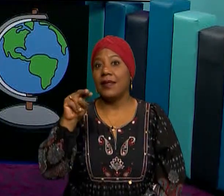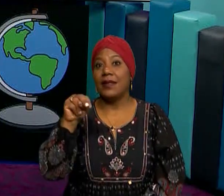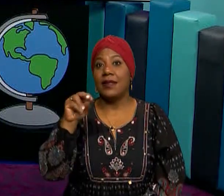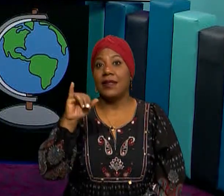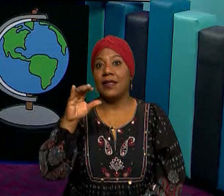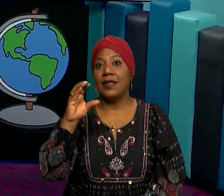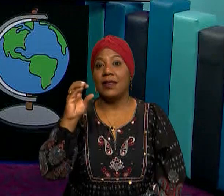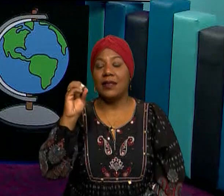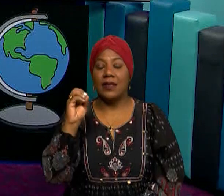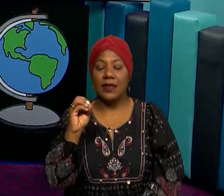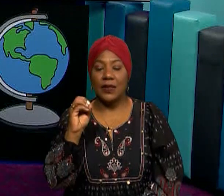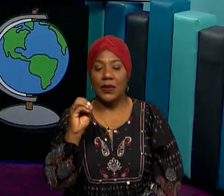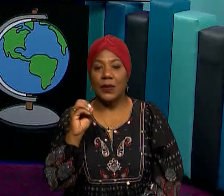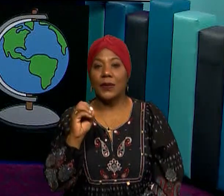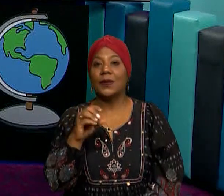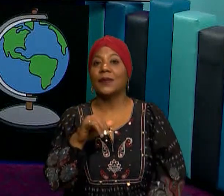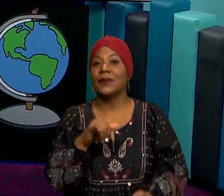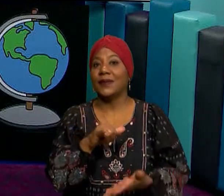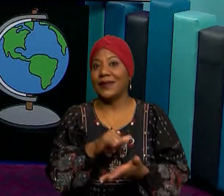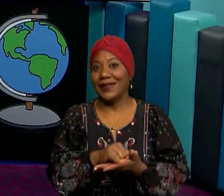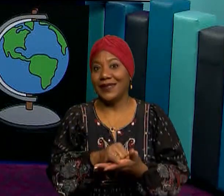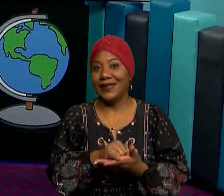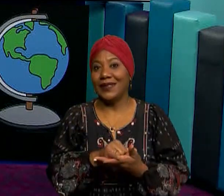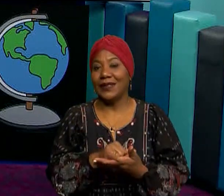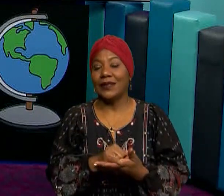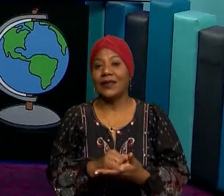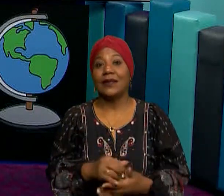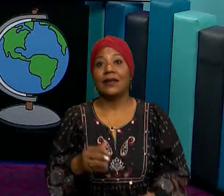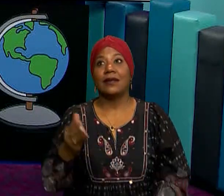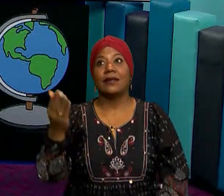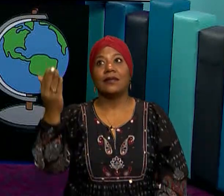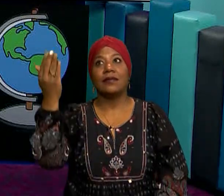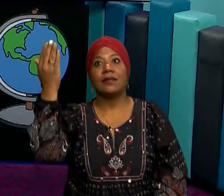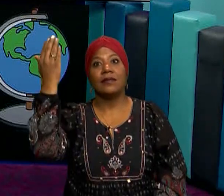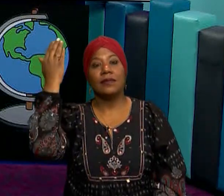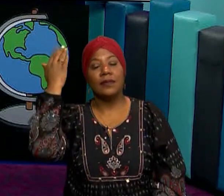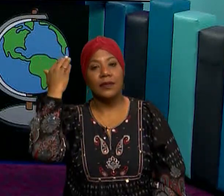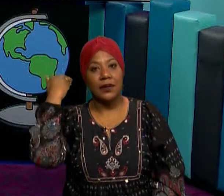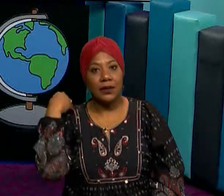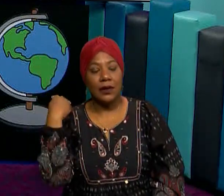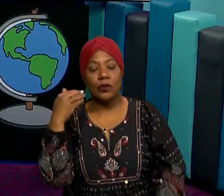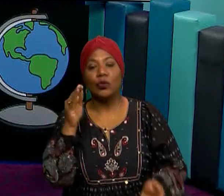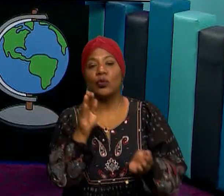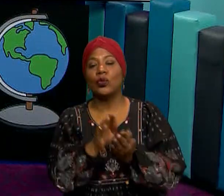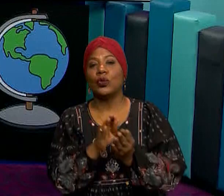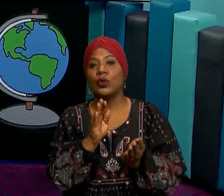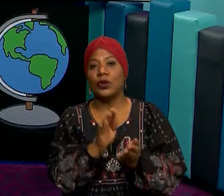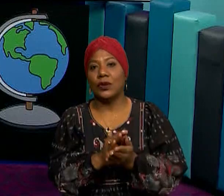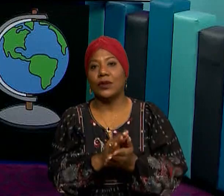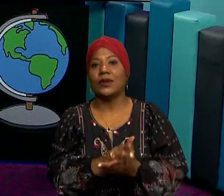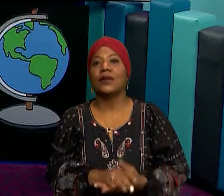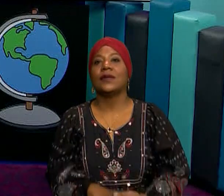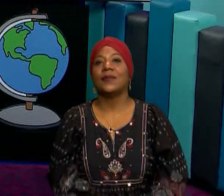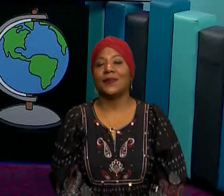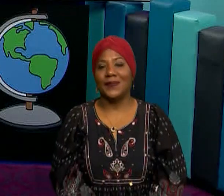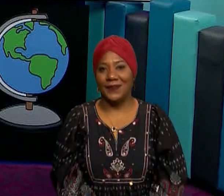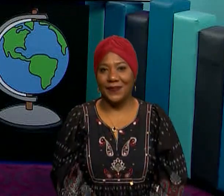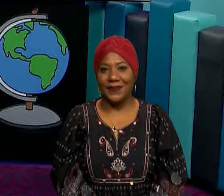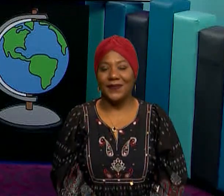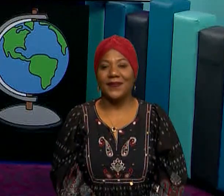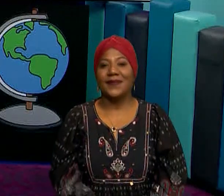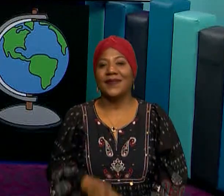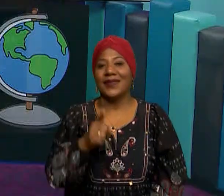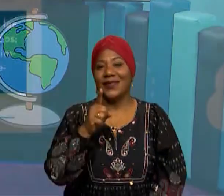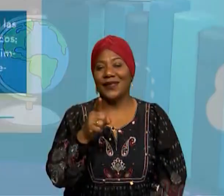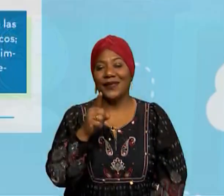érase una vez. Por eso, cuando leí habíamos una vez, ya yo sé que aquí va el inicio. Te toca